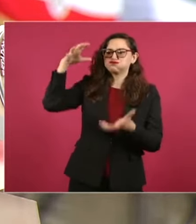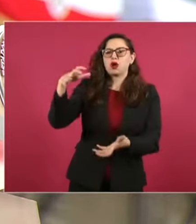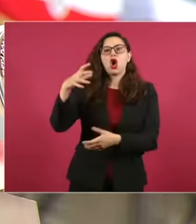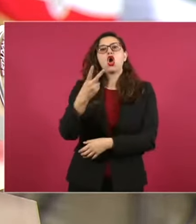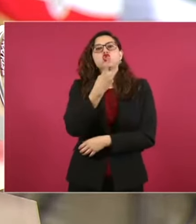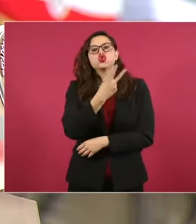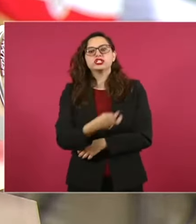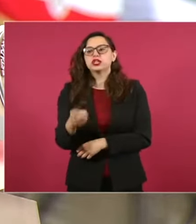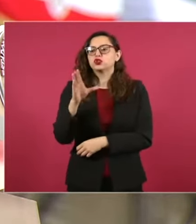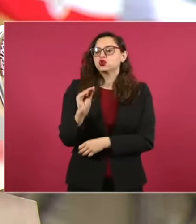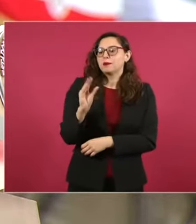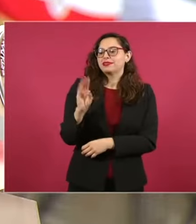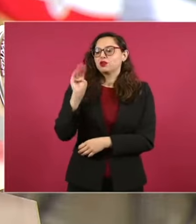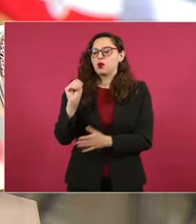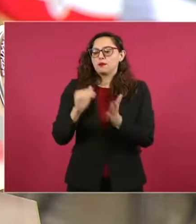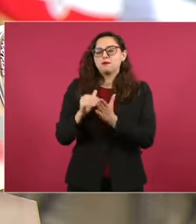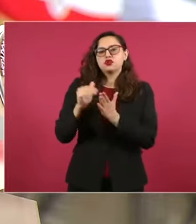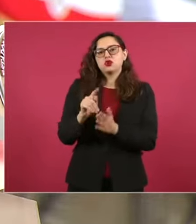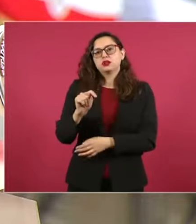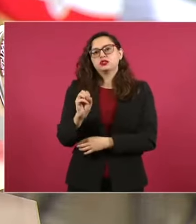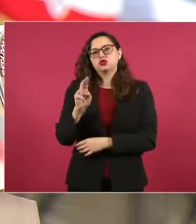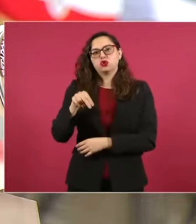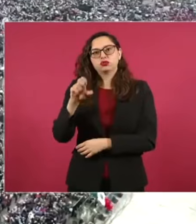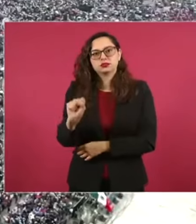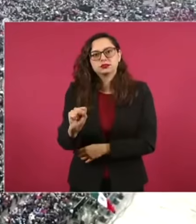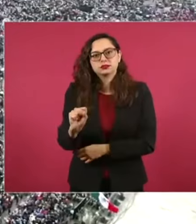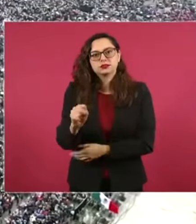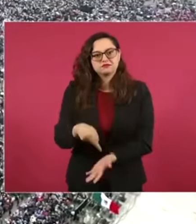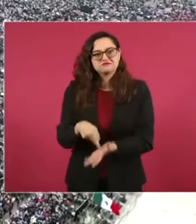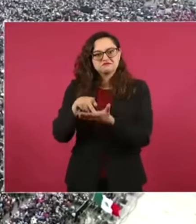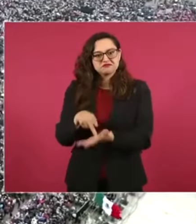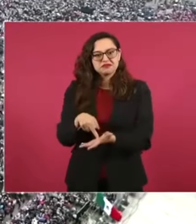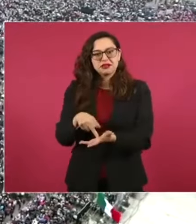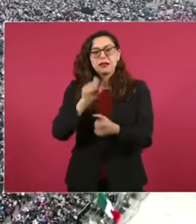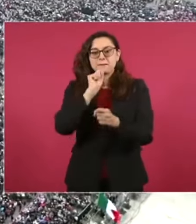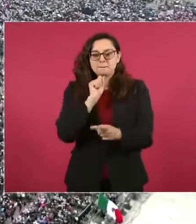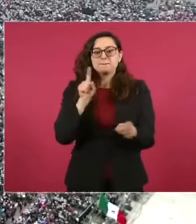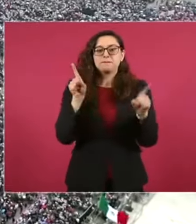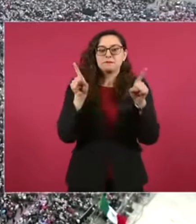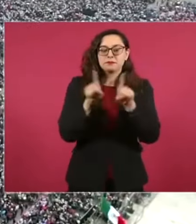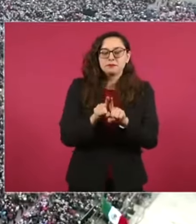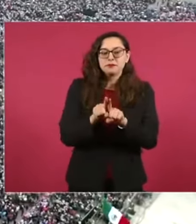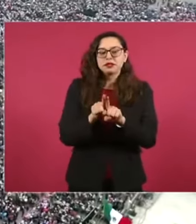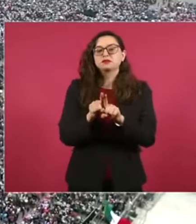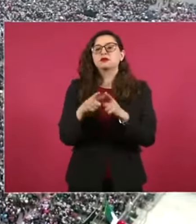299 millones de toneladas. Asimismo, el saldo de la